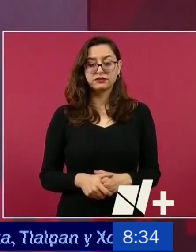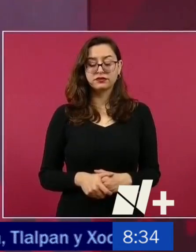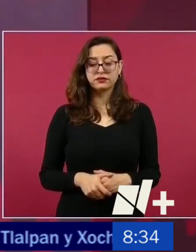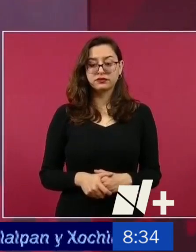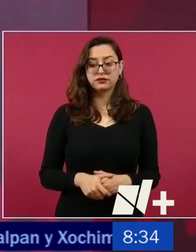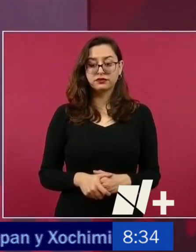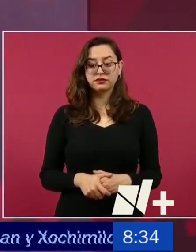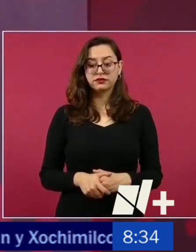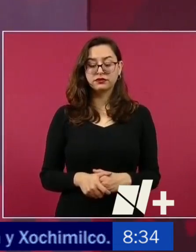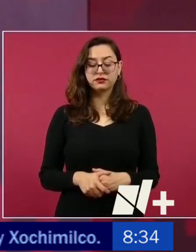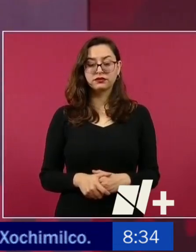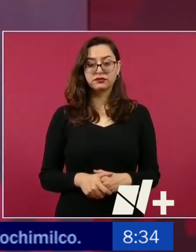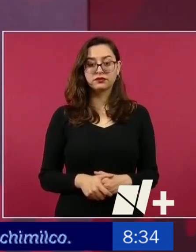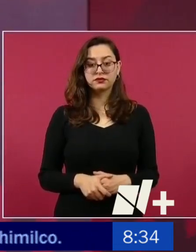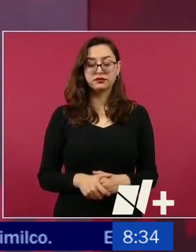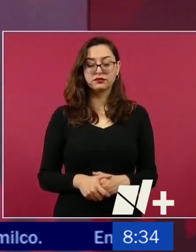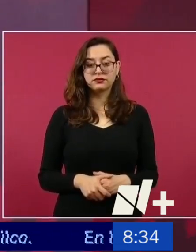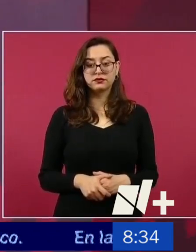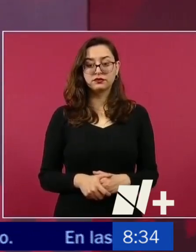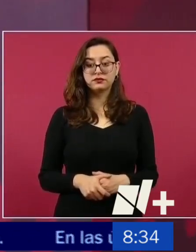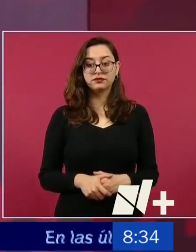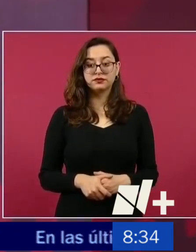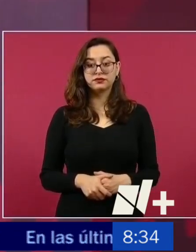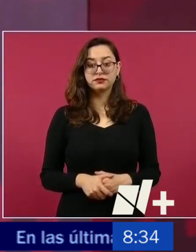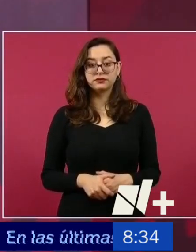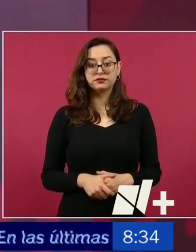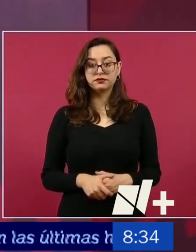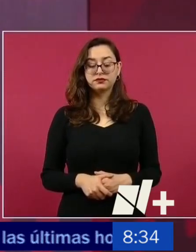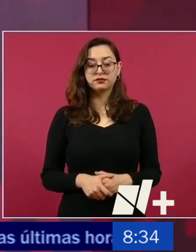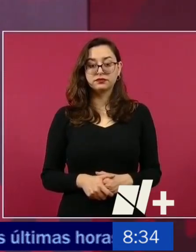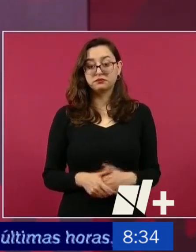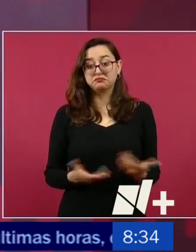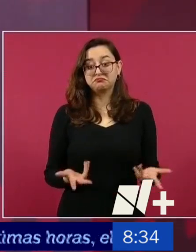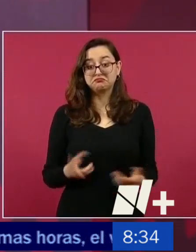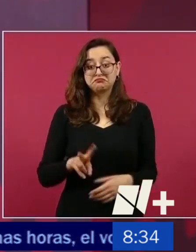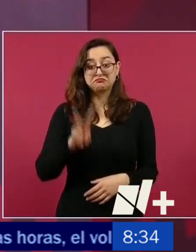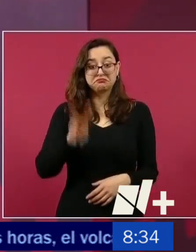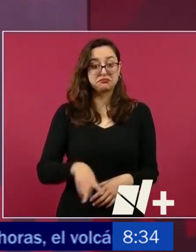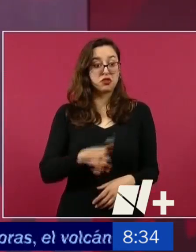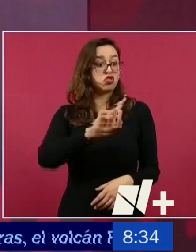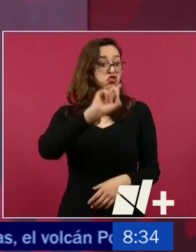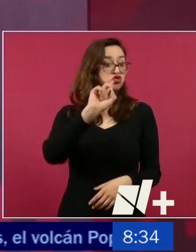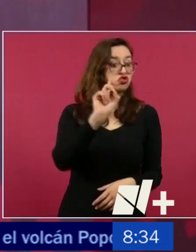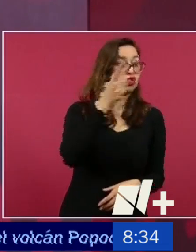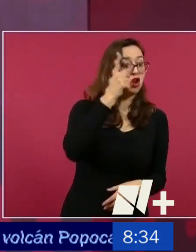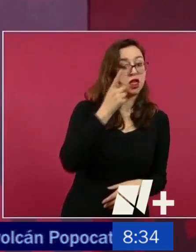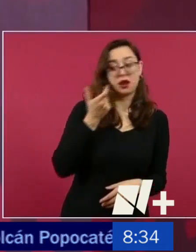Está muy fuerte el peso.